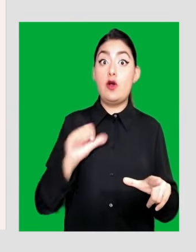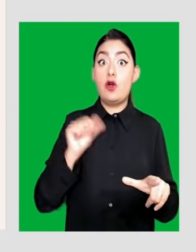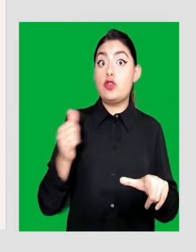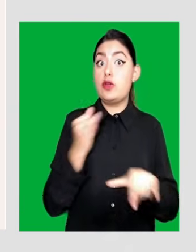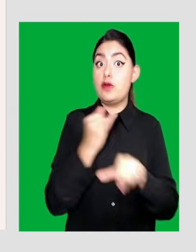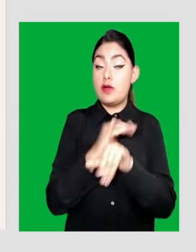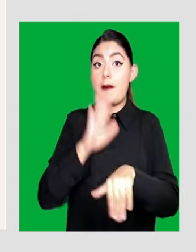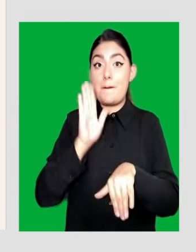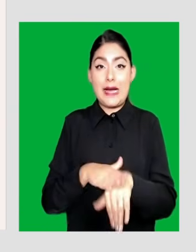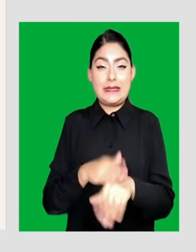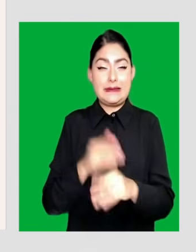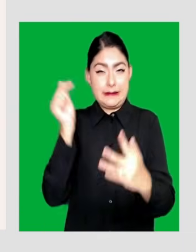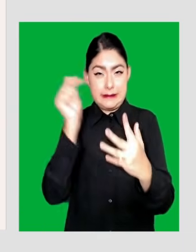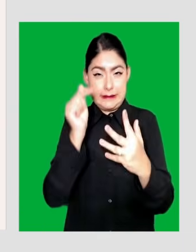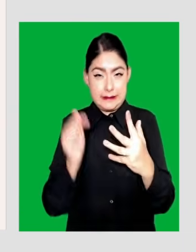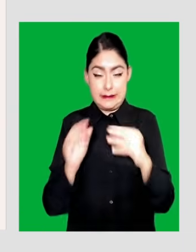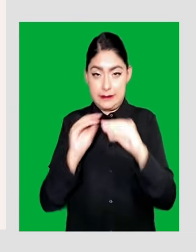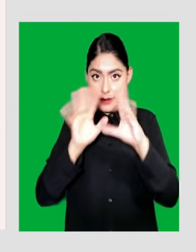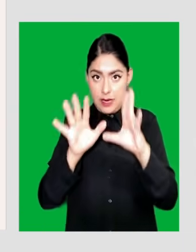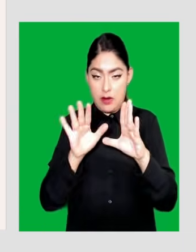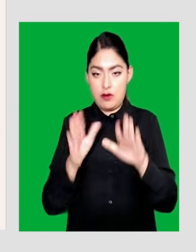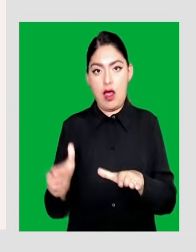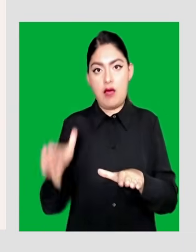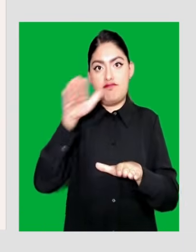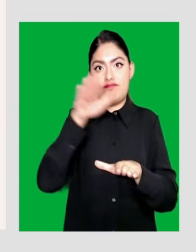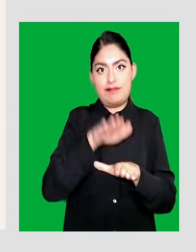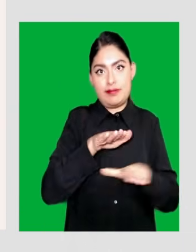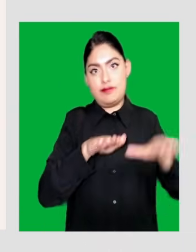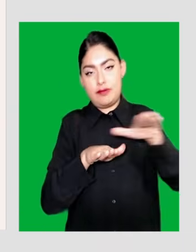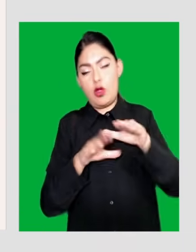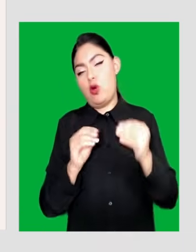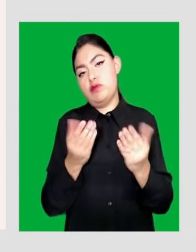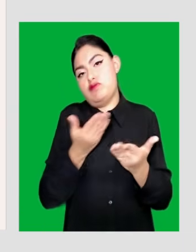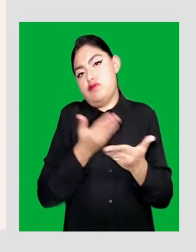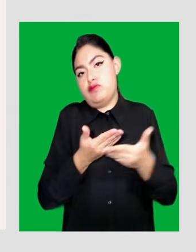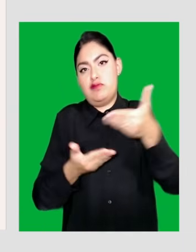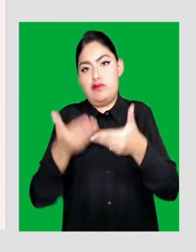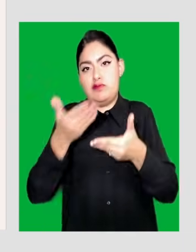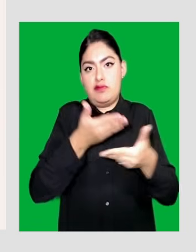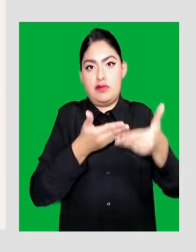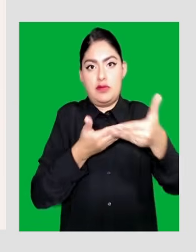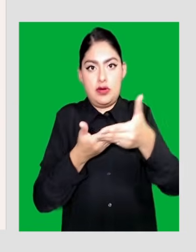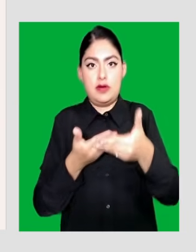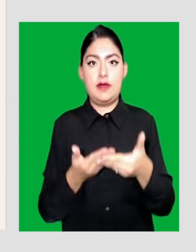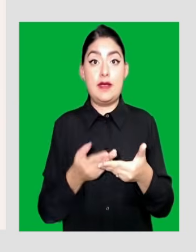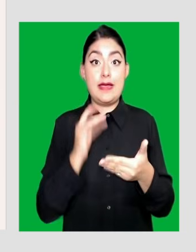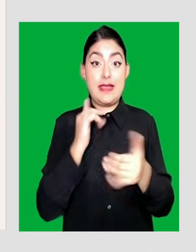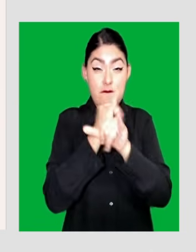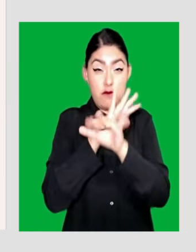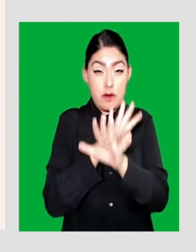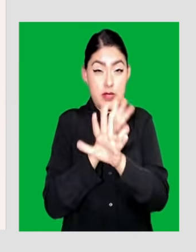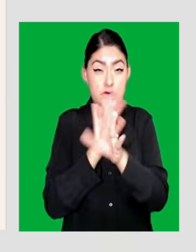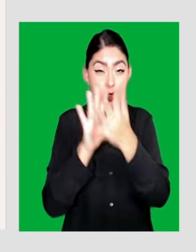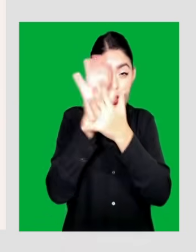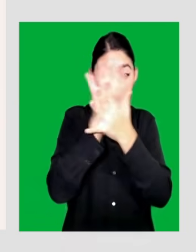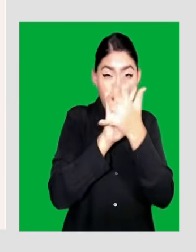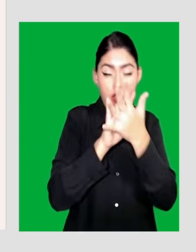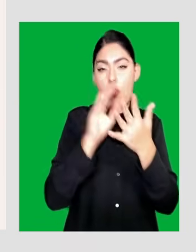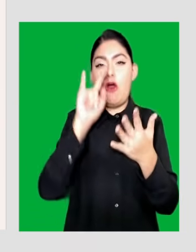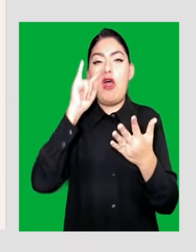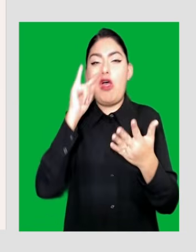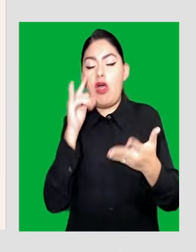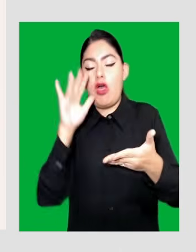vectoriales. Normalmente, las capas raster se colocan en la parte inferior, ya que son como la base o el fondo del